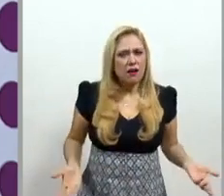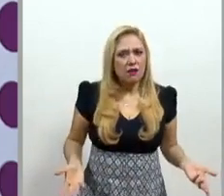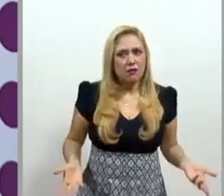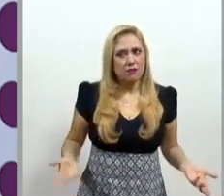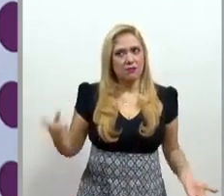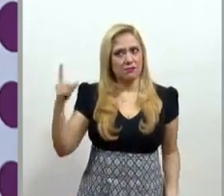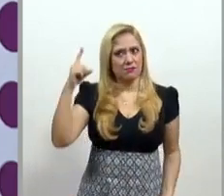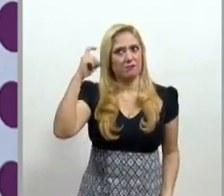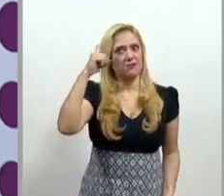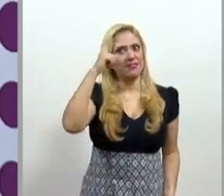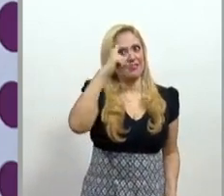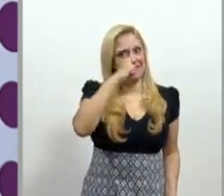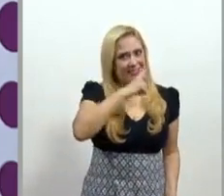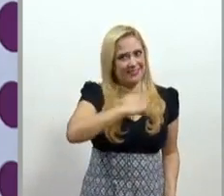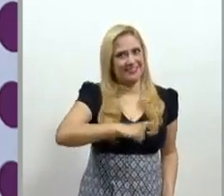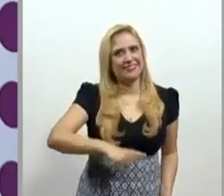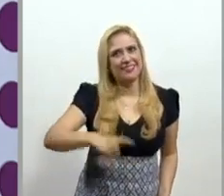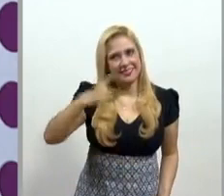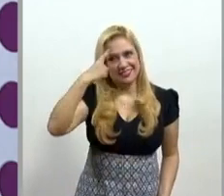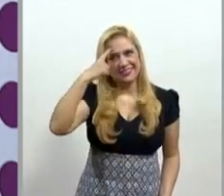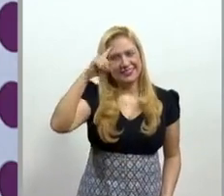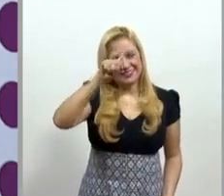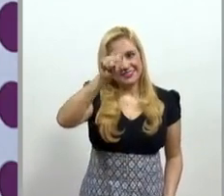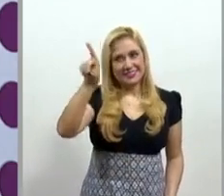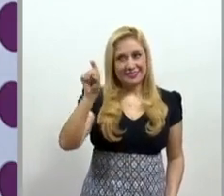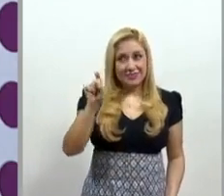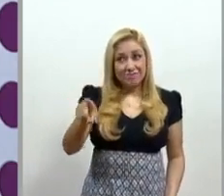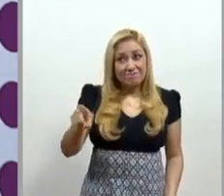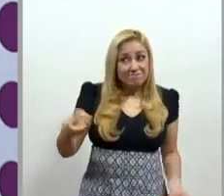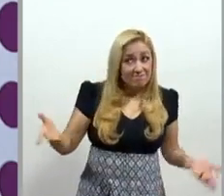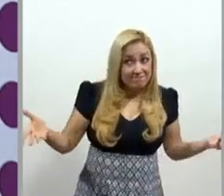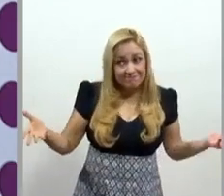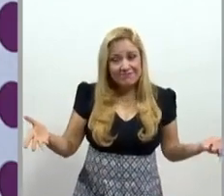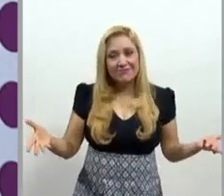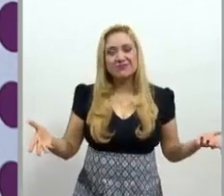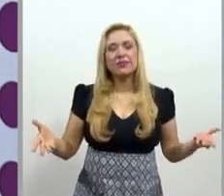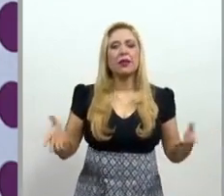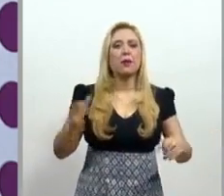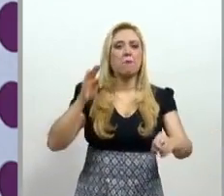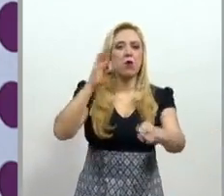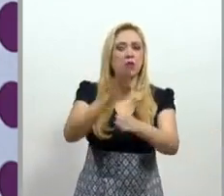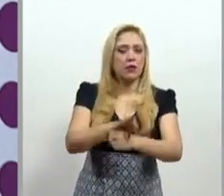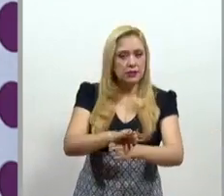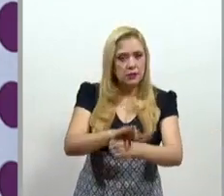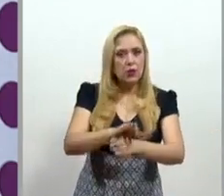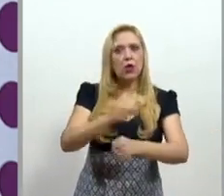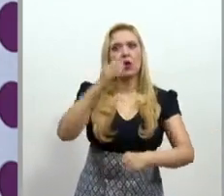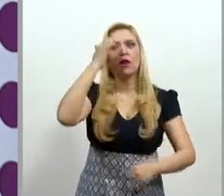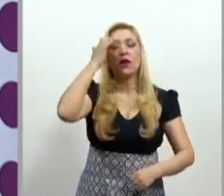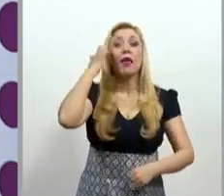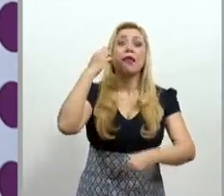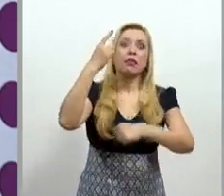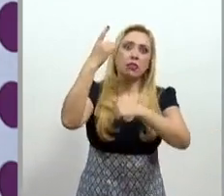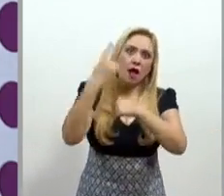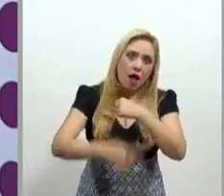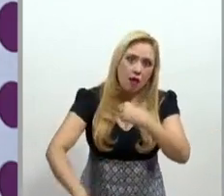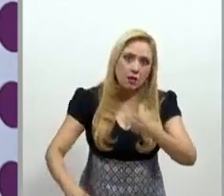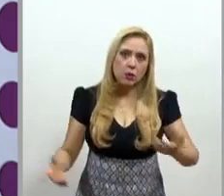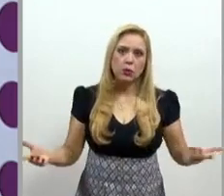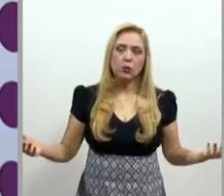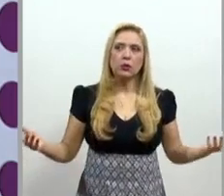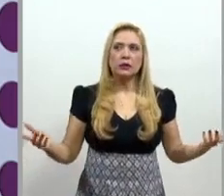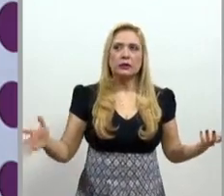implícita, porque todos aquí hemos dicho de manera muy clara que el problema de la protección del medio ambiente y el daño ecológico es